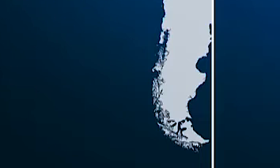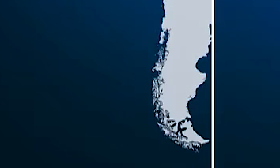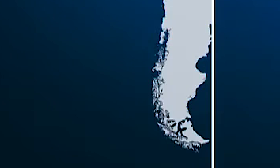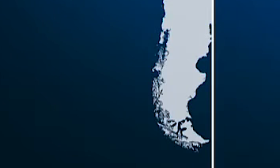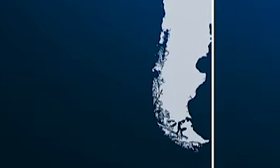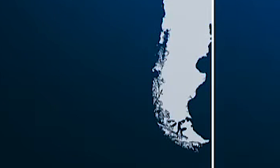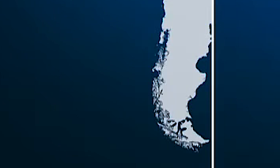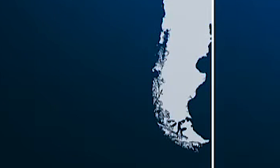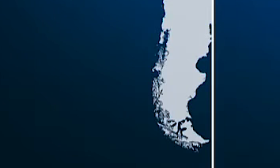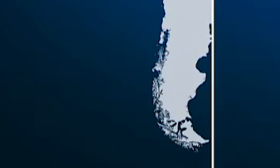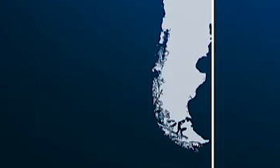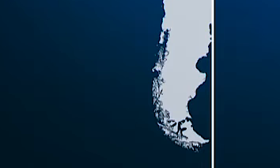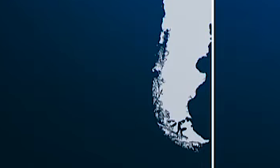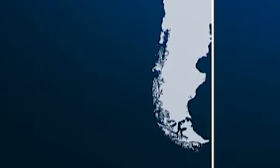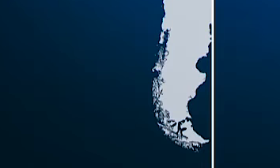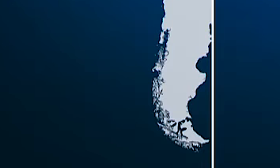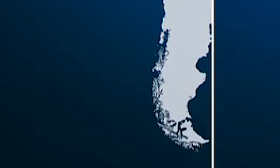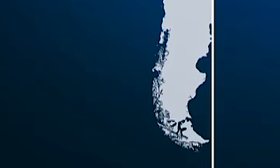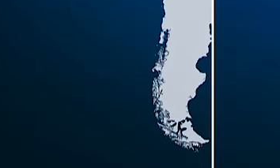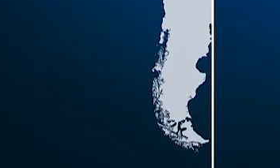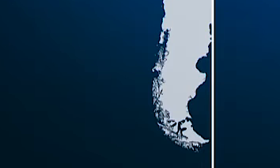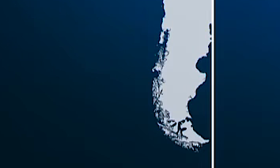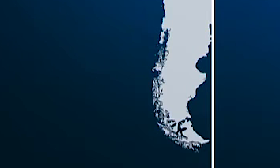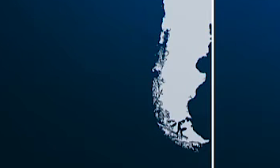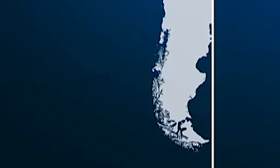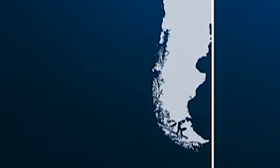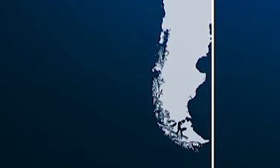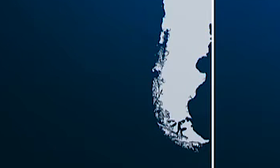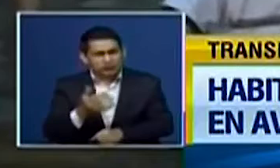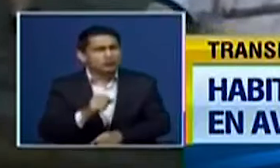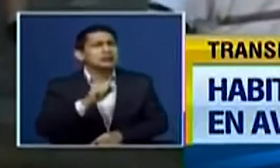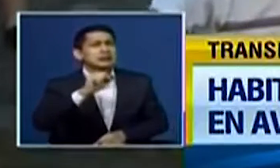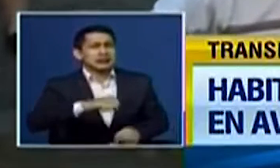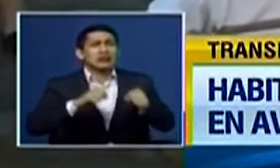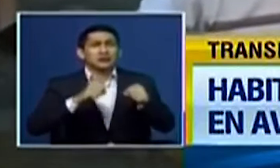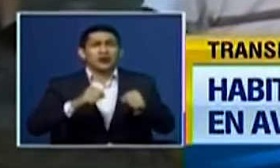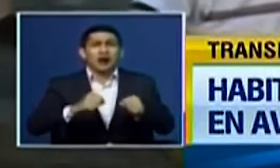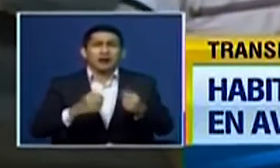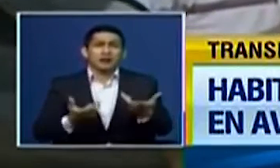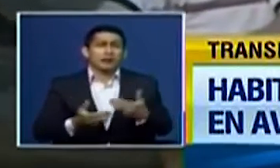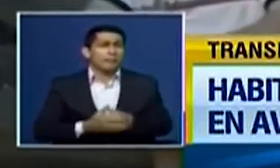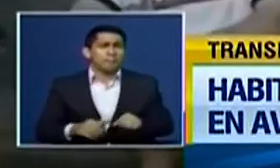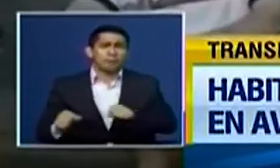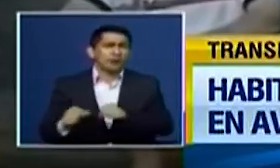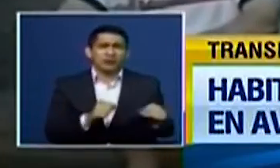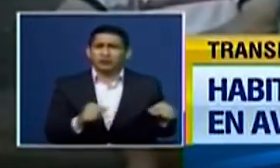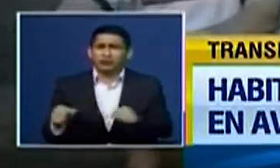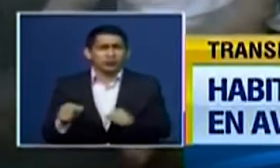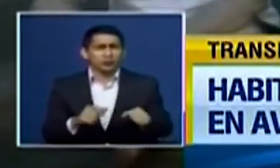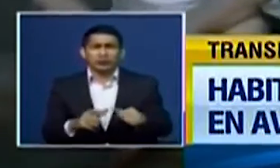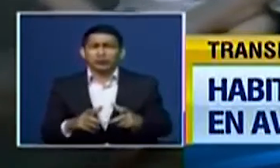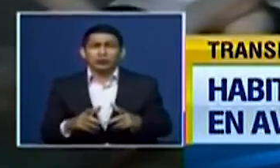a 123 kilómetros de la ciudad de Macas. Bastante fuerte, sí señor, fue un temblor